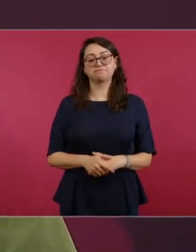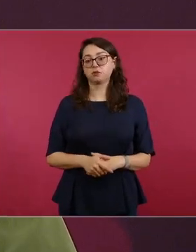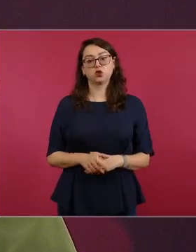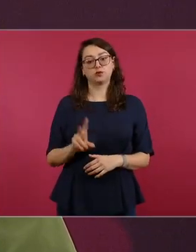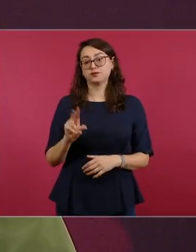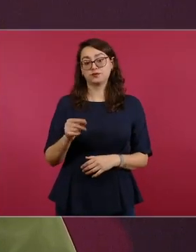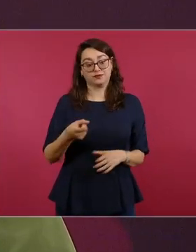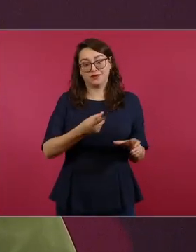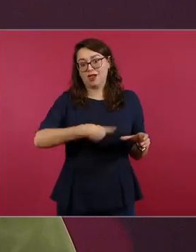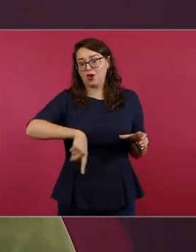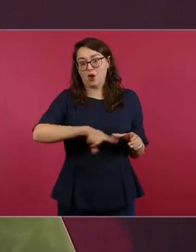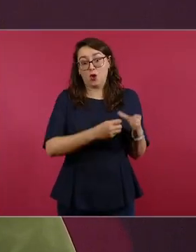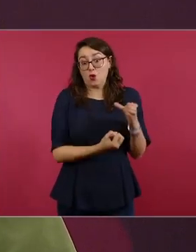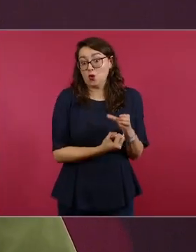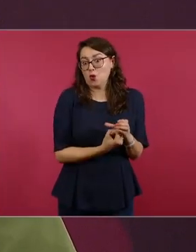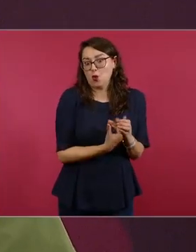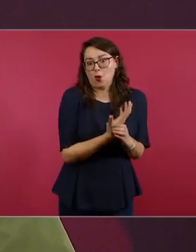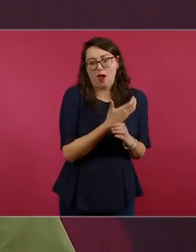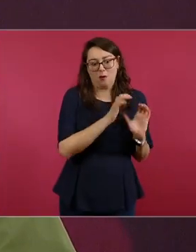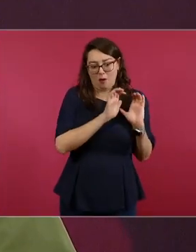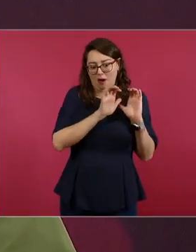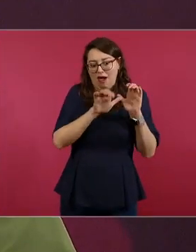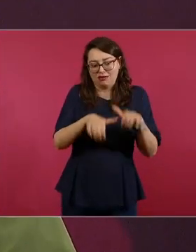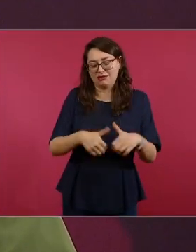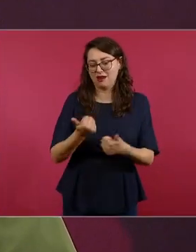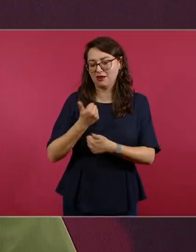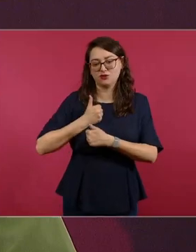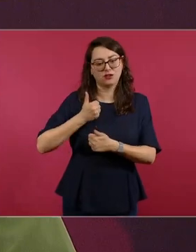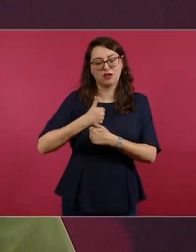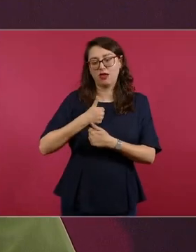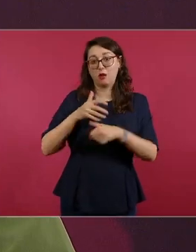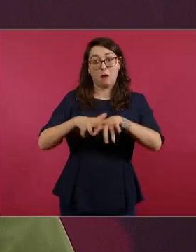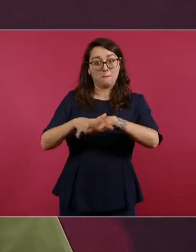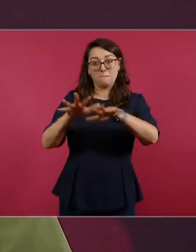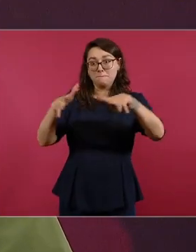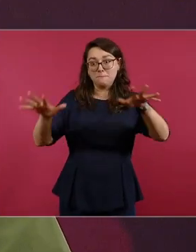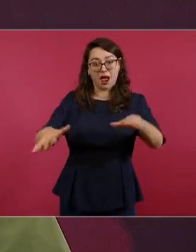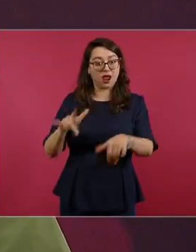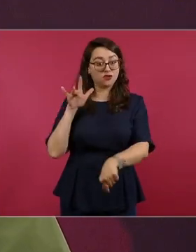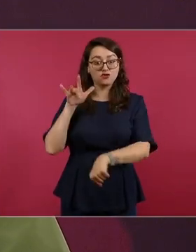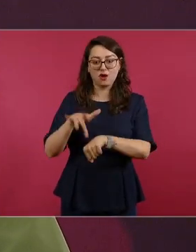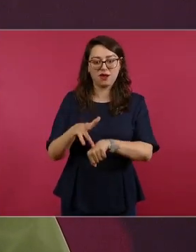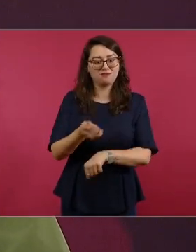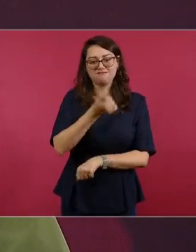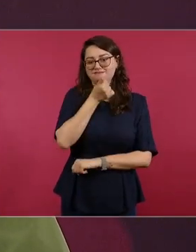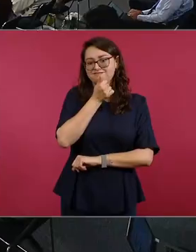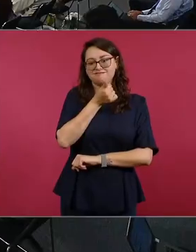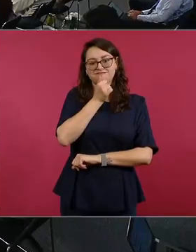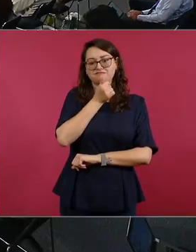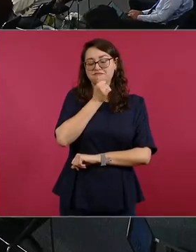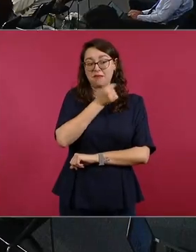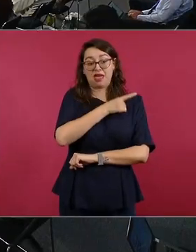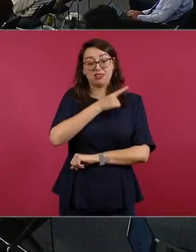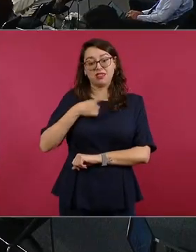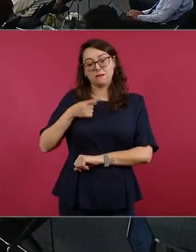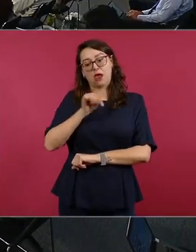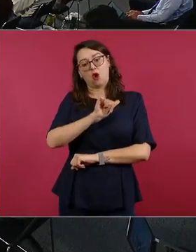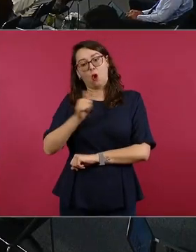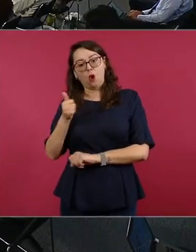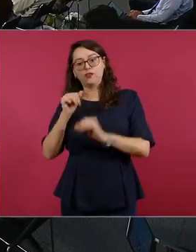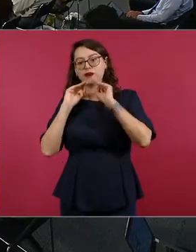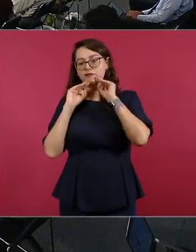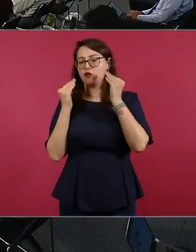una persona que acaba de ingresar a las fuerzas armadas su adiestramiento es de otra naturaleza